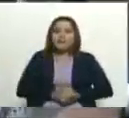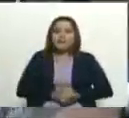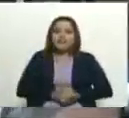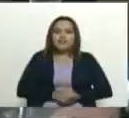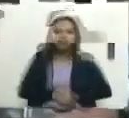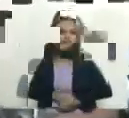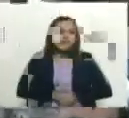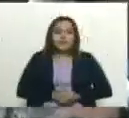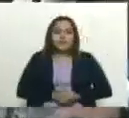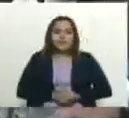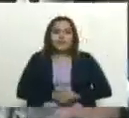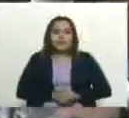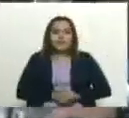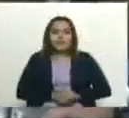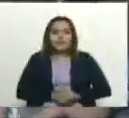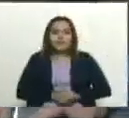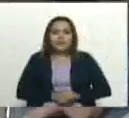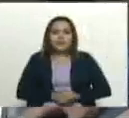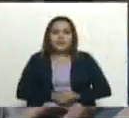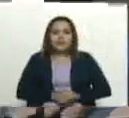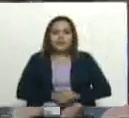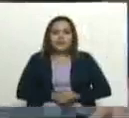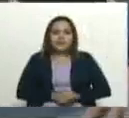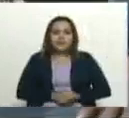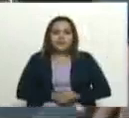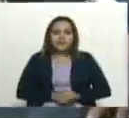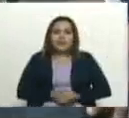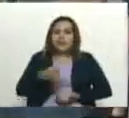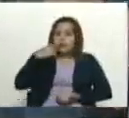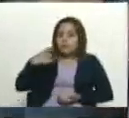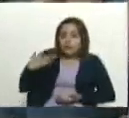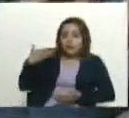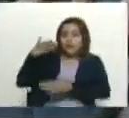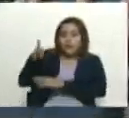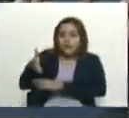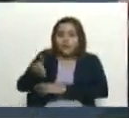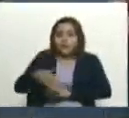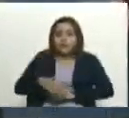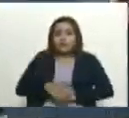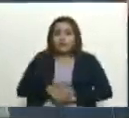Mira. Tú me dijiste que te visitara, ¿verdad?